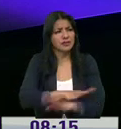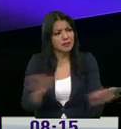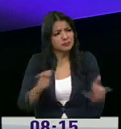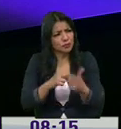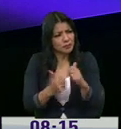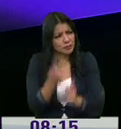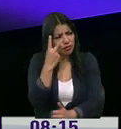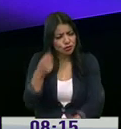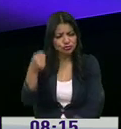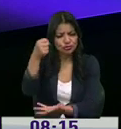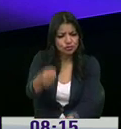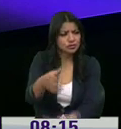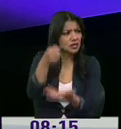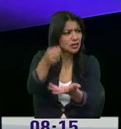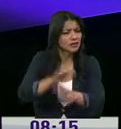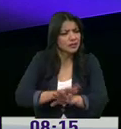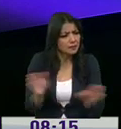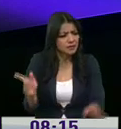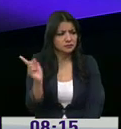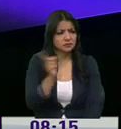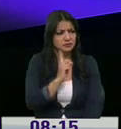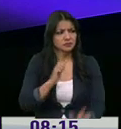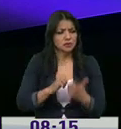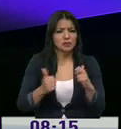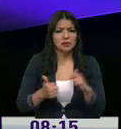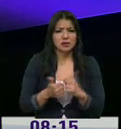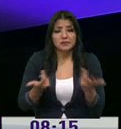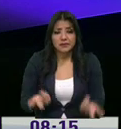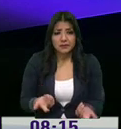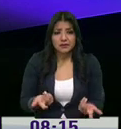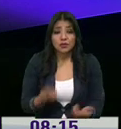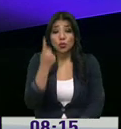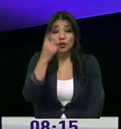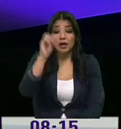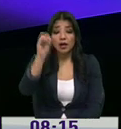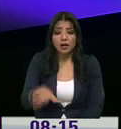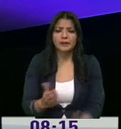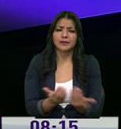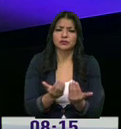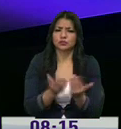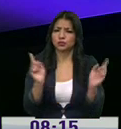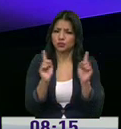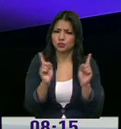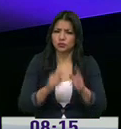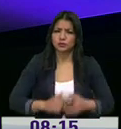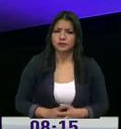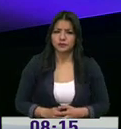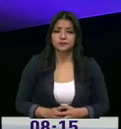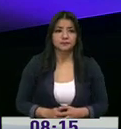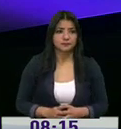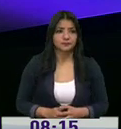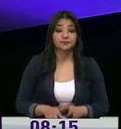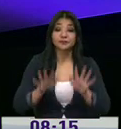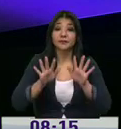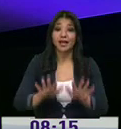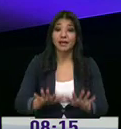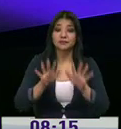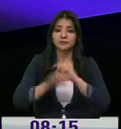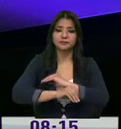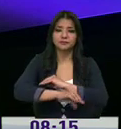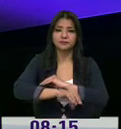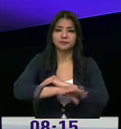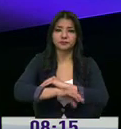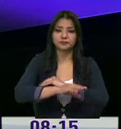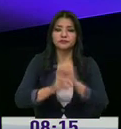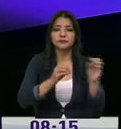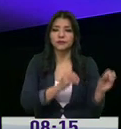dos costalitos. Es lo que nos pasa, tanto relajo por botar la basura donde no debemos. Así como se está implementando esta campaña de poner